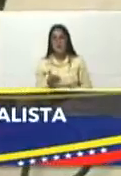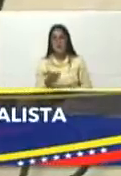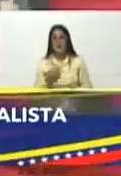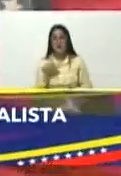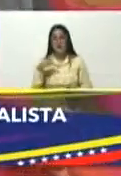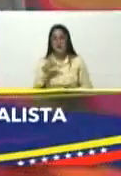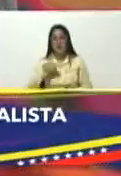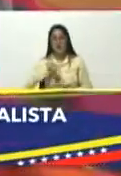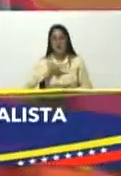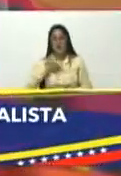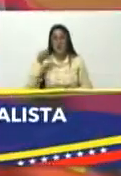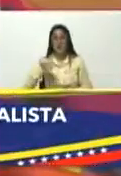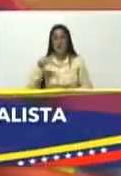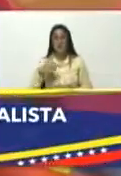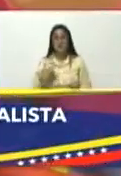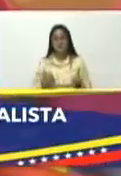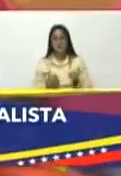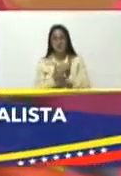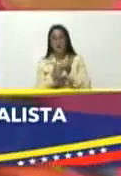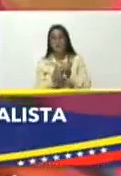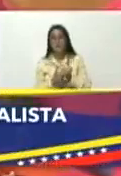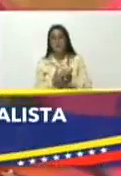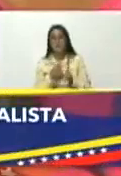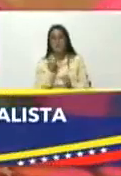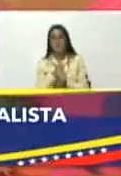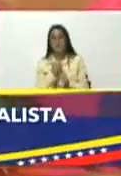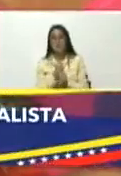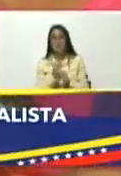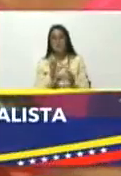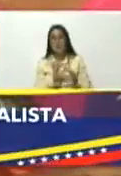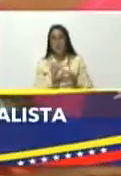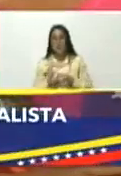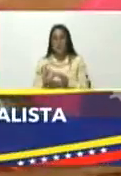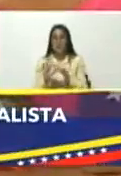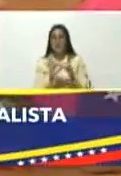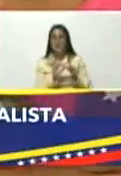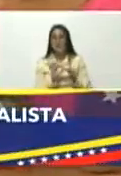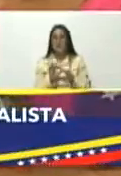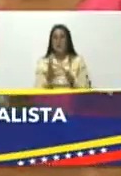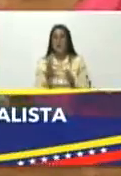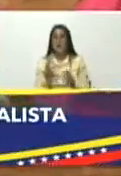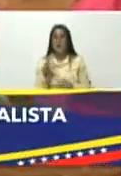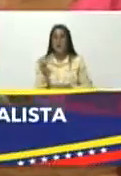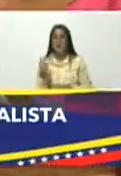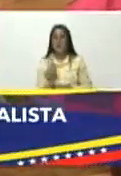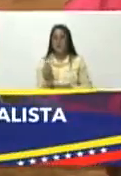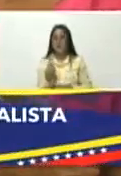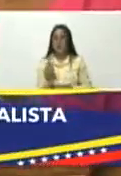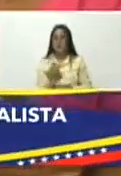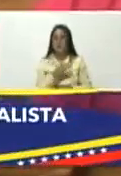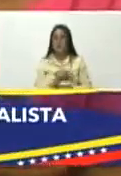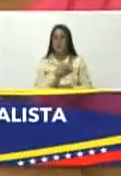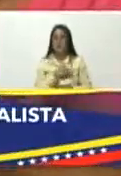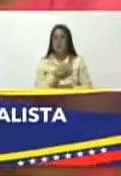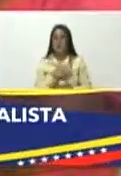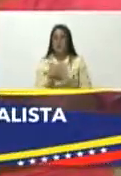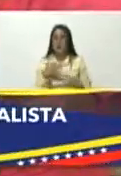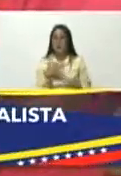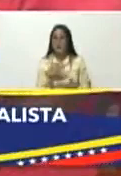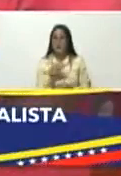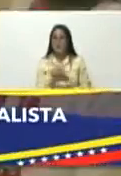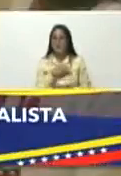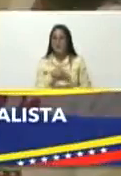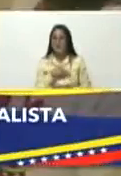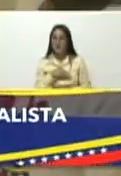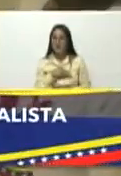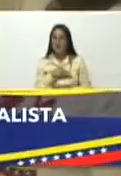acá se ha venido impulsando el trabajo colectivo. No solamente en las misiones, las grandes misiones,